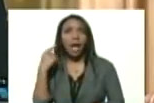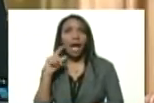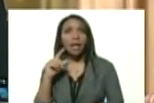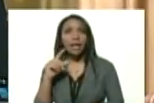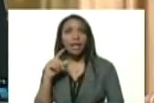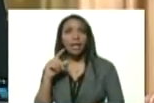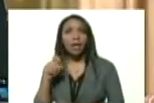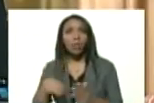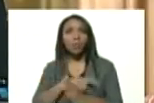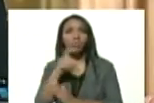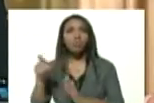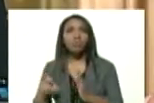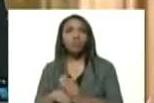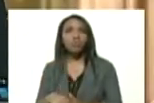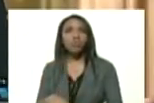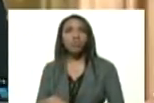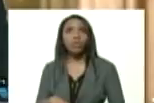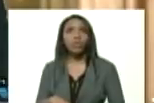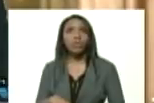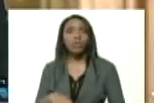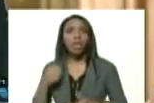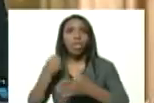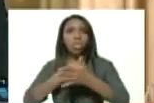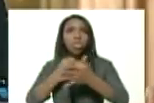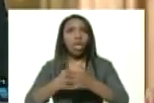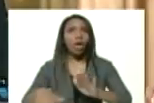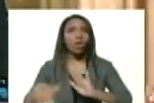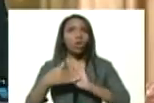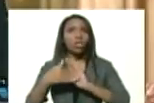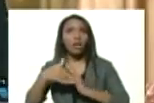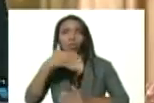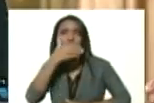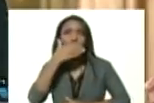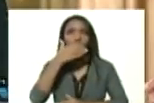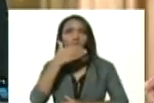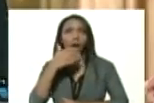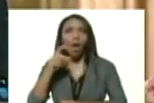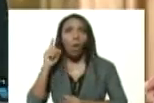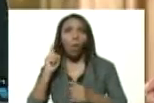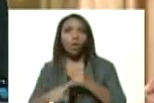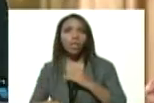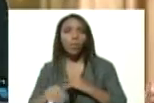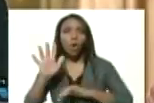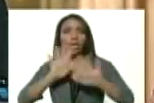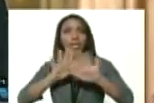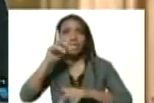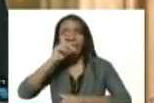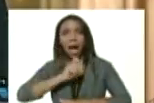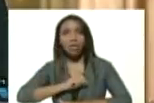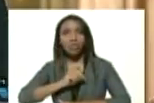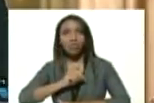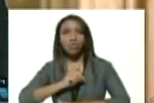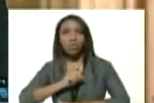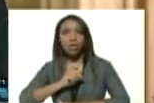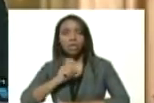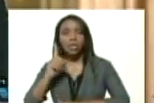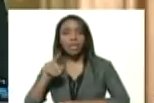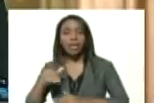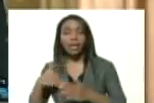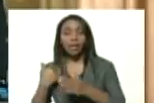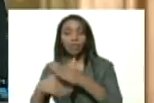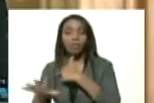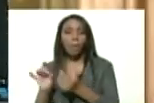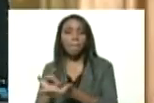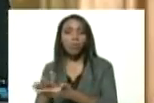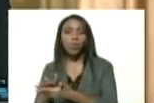record de combate contra el narcotráfico en los últimos 15 años desde que echamos a la dea de